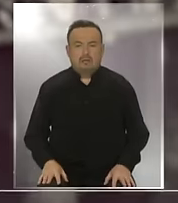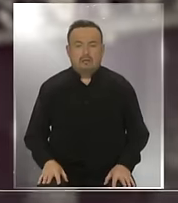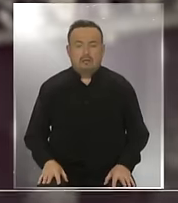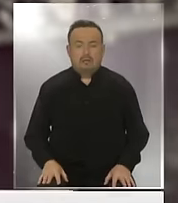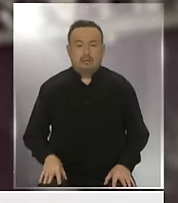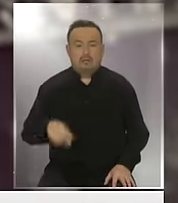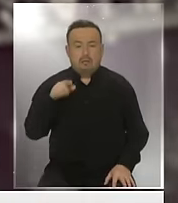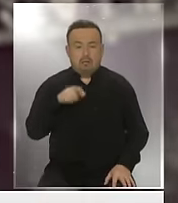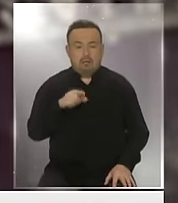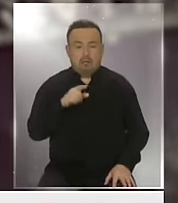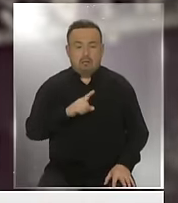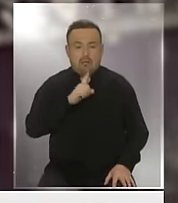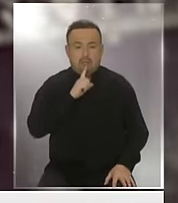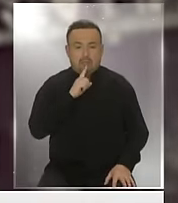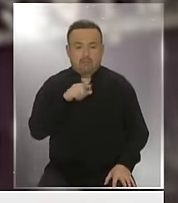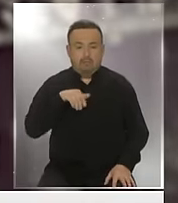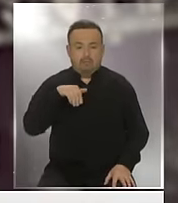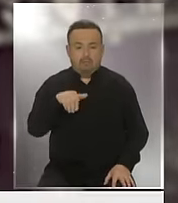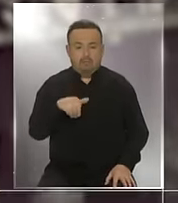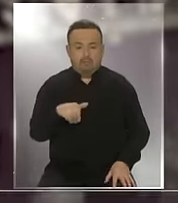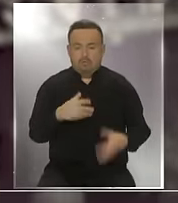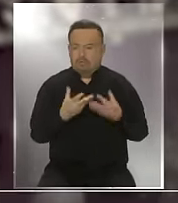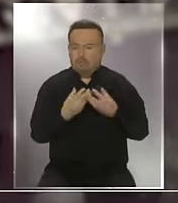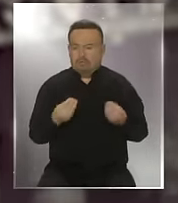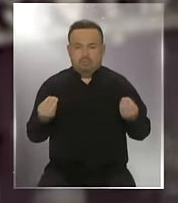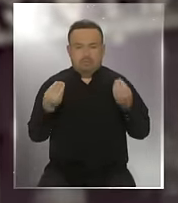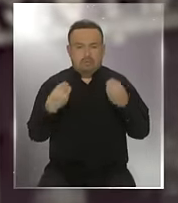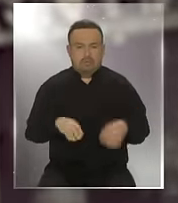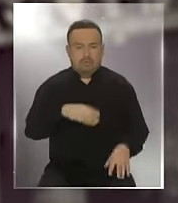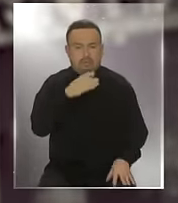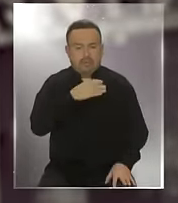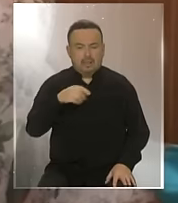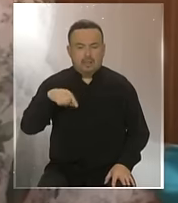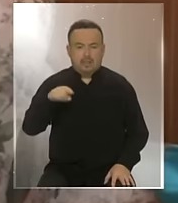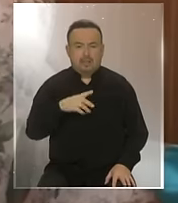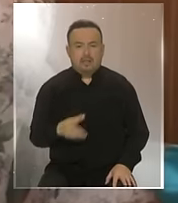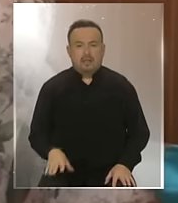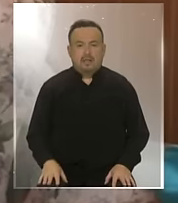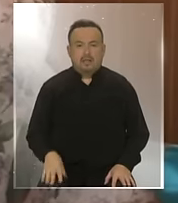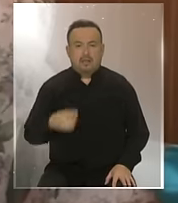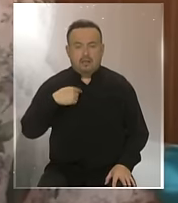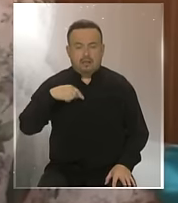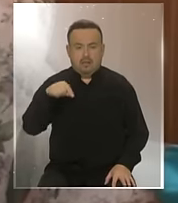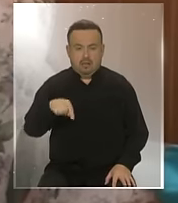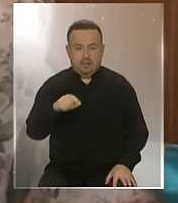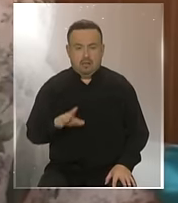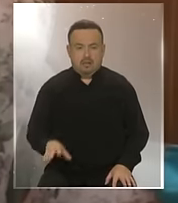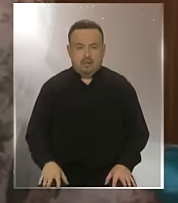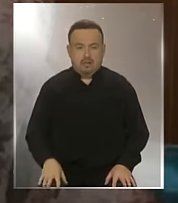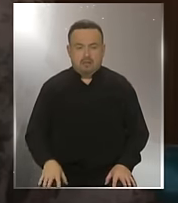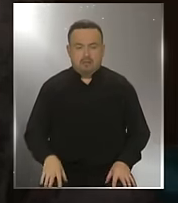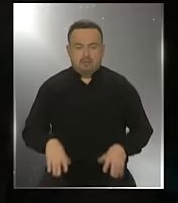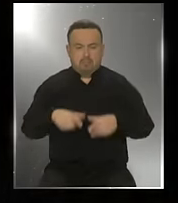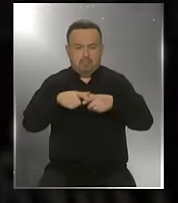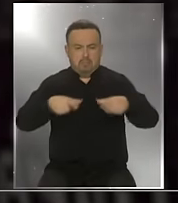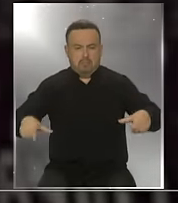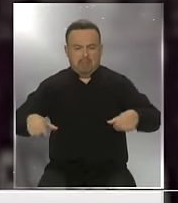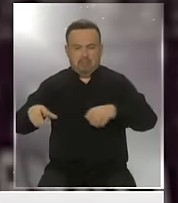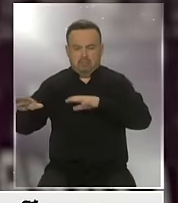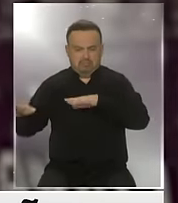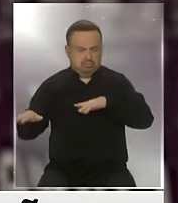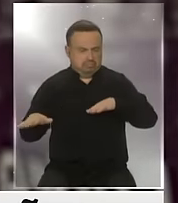está el terminal de buses por Río Iguazo, se perdió todo lo que era la población en Franqui. Veíamos pasar nosotros la madera.